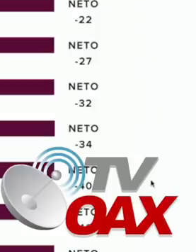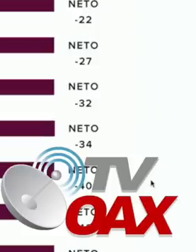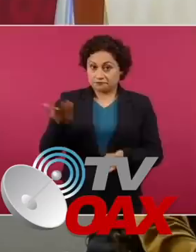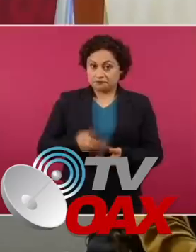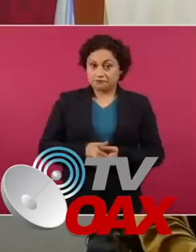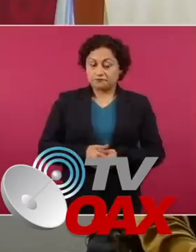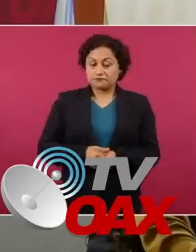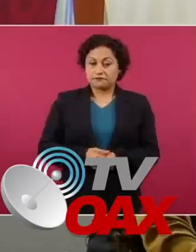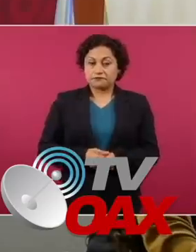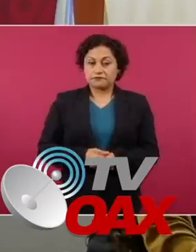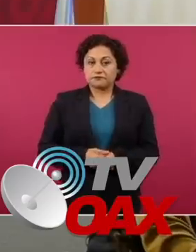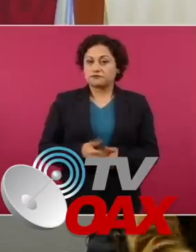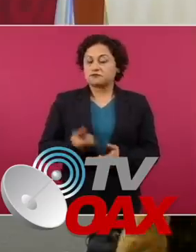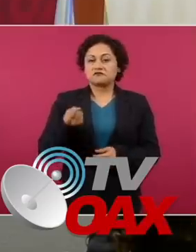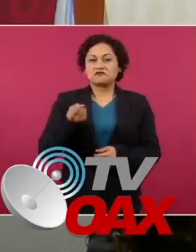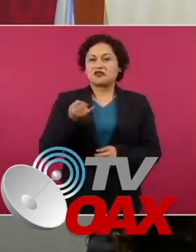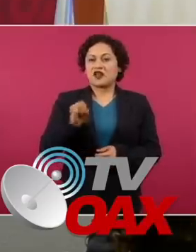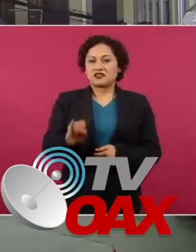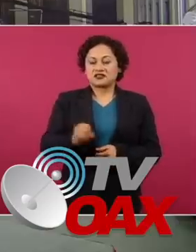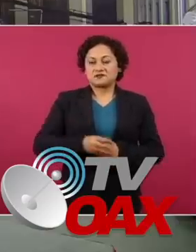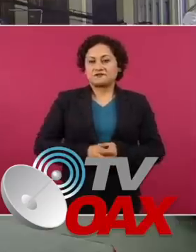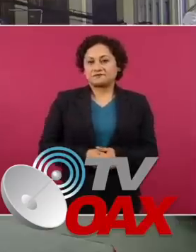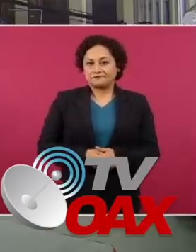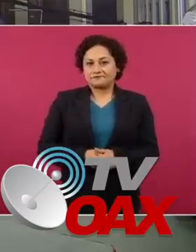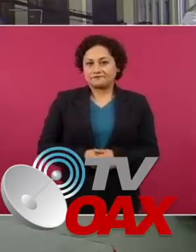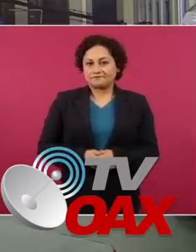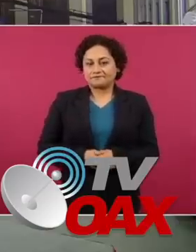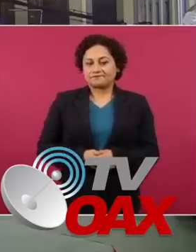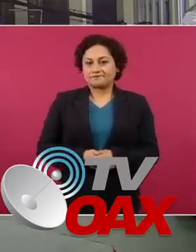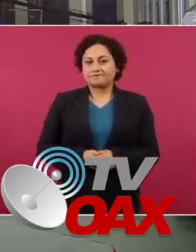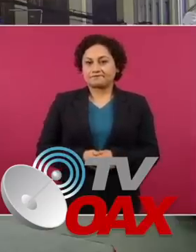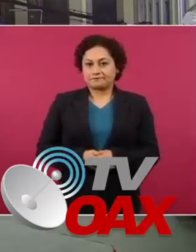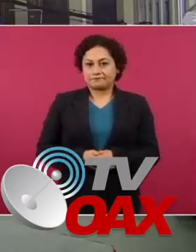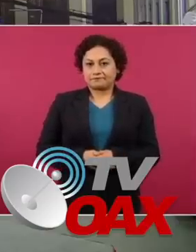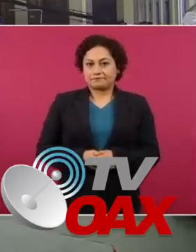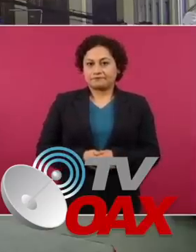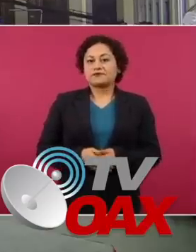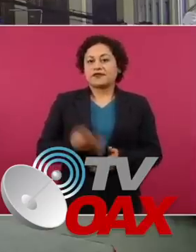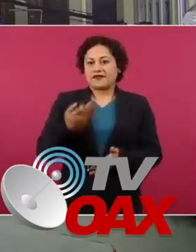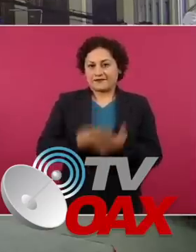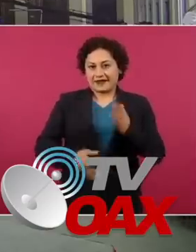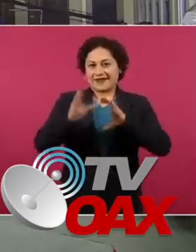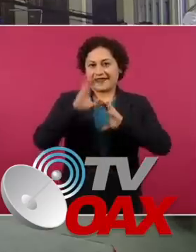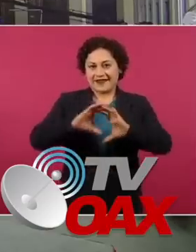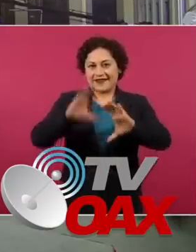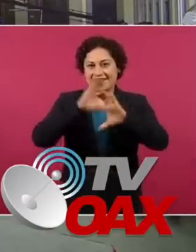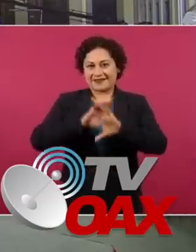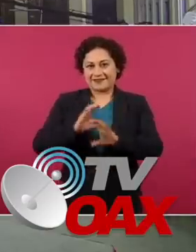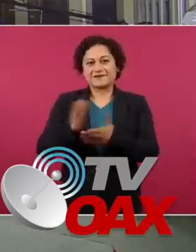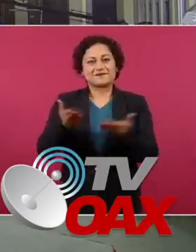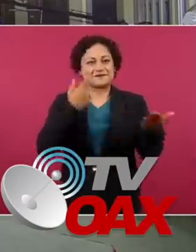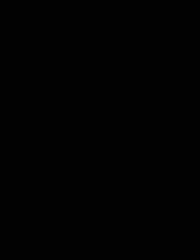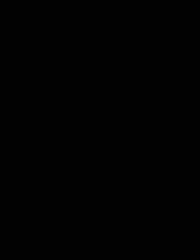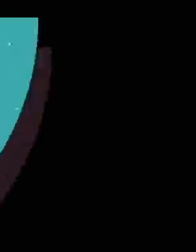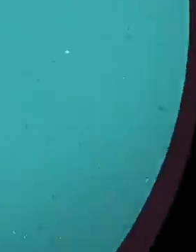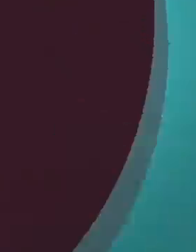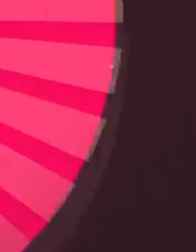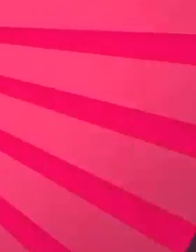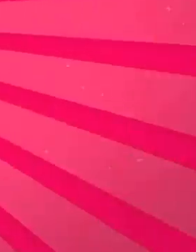27-67. Así estamos. Falta la canción. Vámonos, vámonos a la canción.